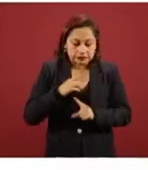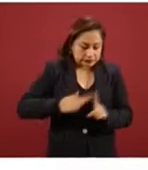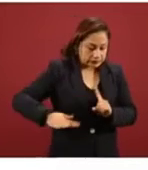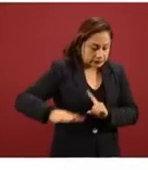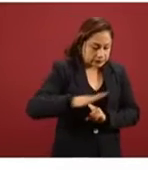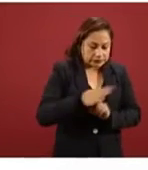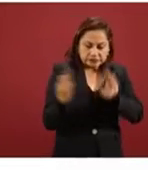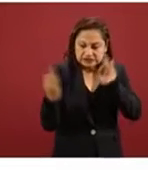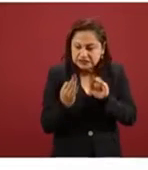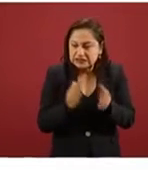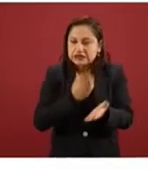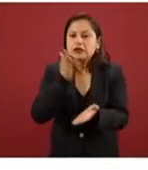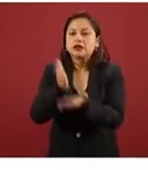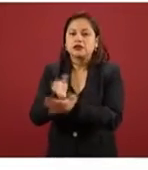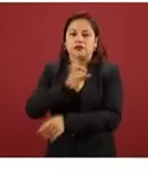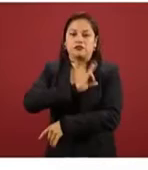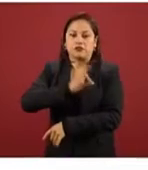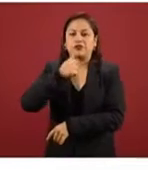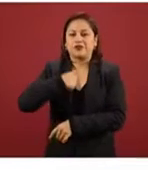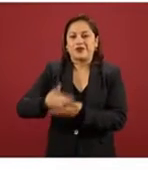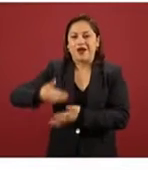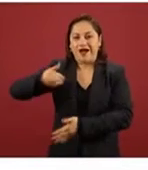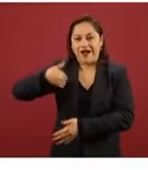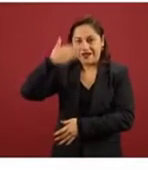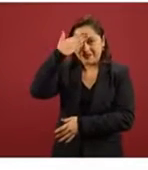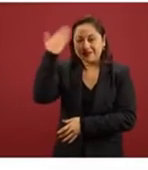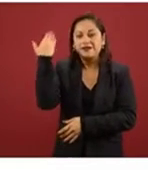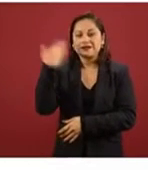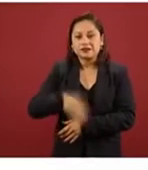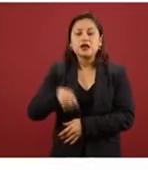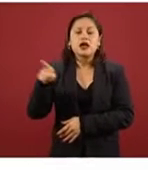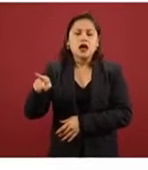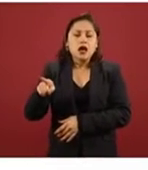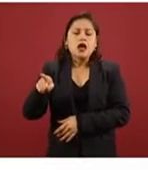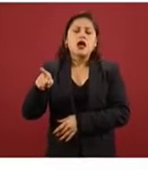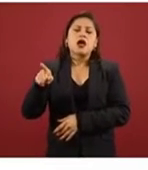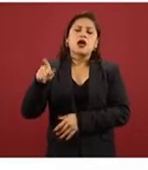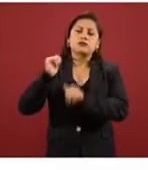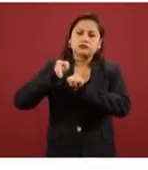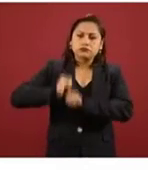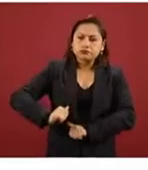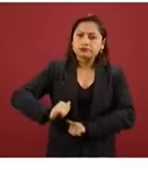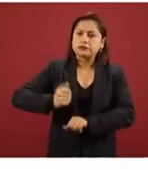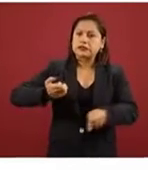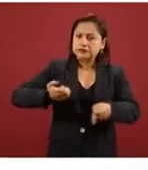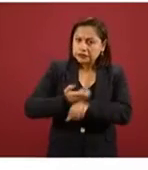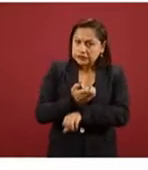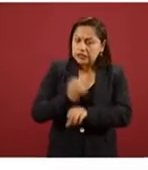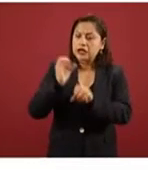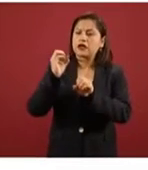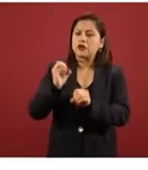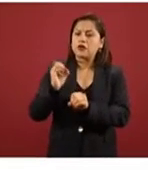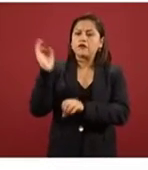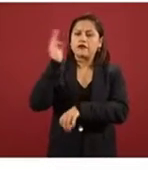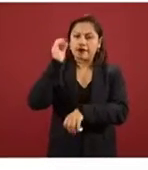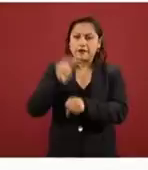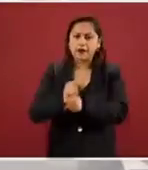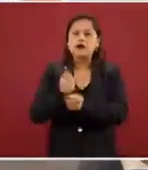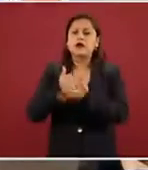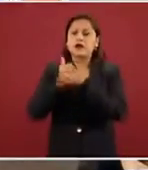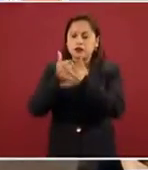autoridad municipal, estatal y federal estemos coordinados en ese punto para atender a las familias que así lo